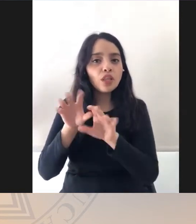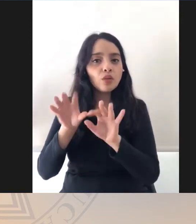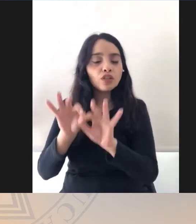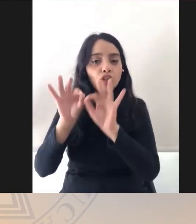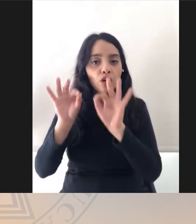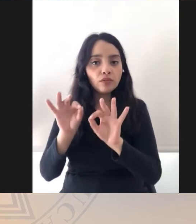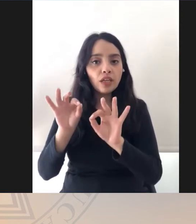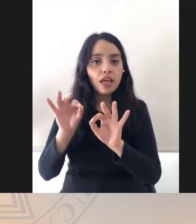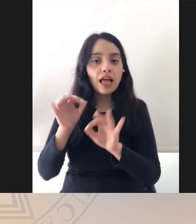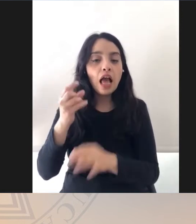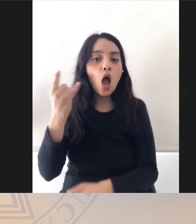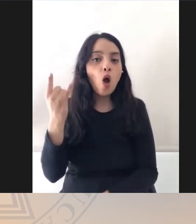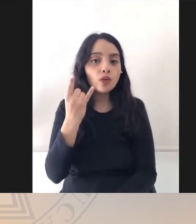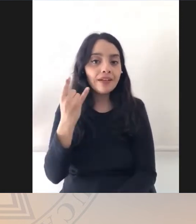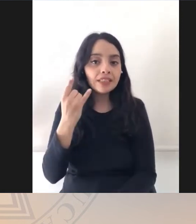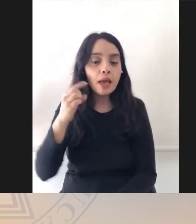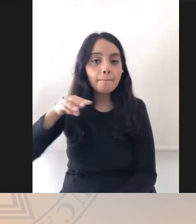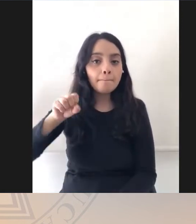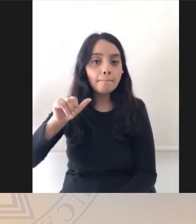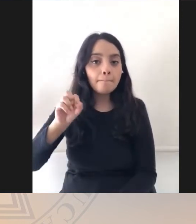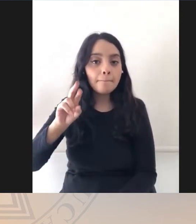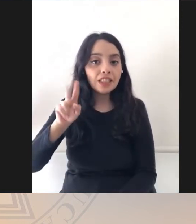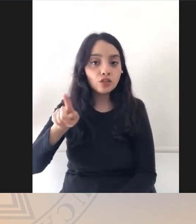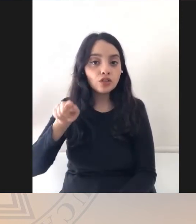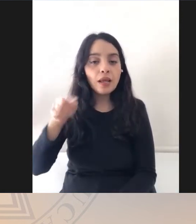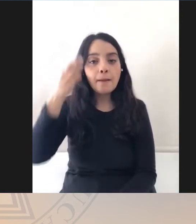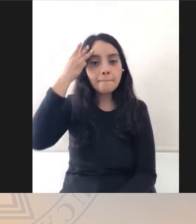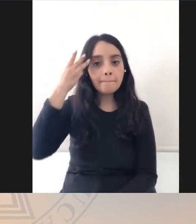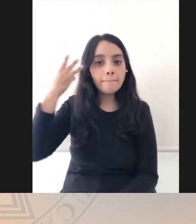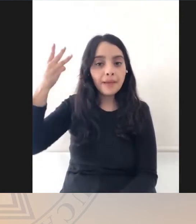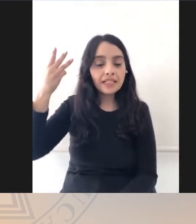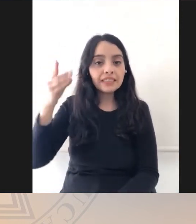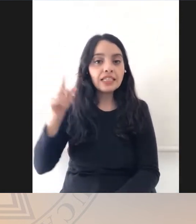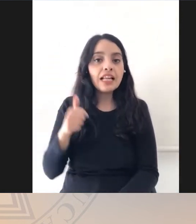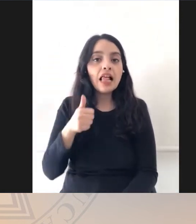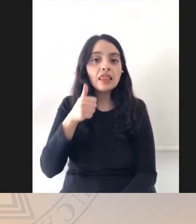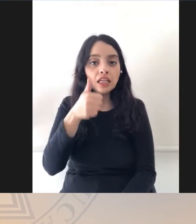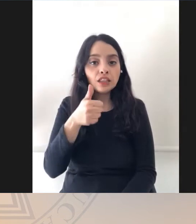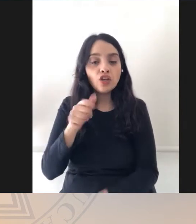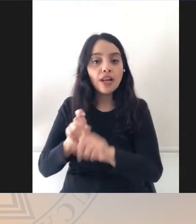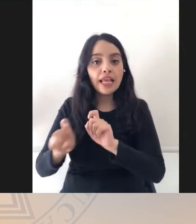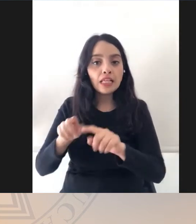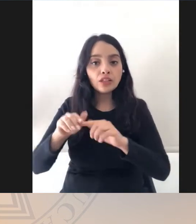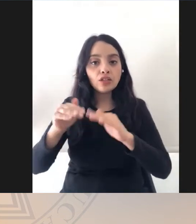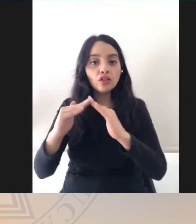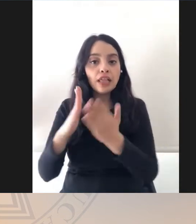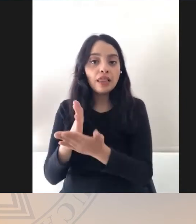Universidad Mayor, máster en Dirección y Gestión de Centros Educativos de la Universidad